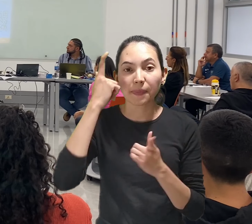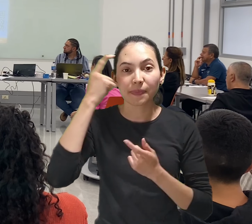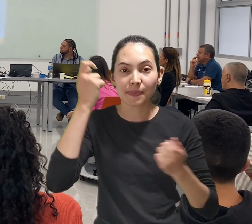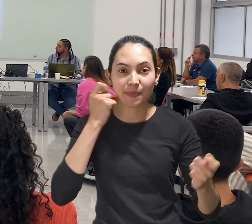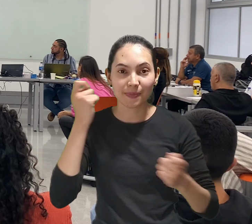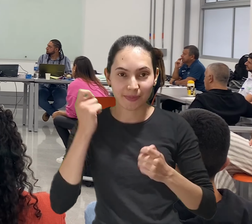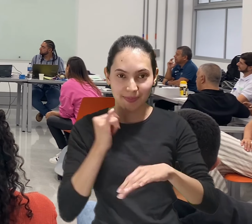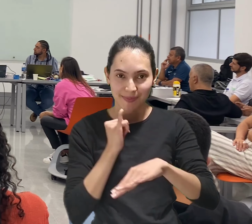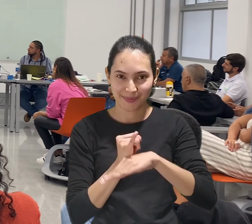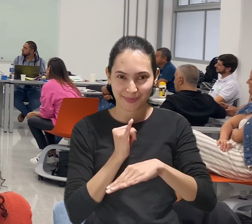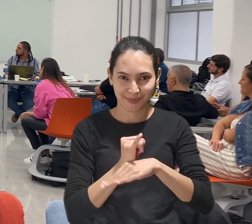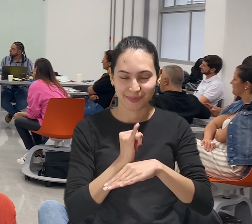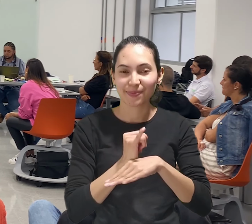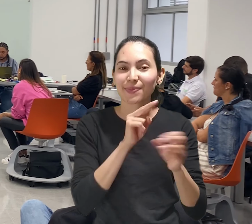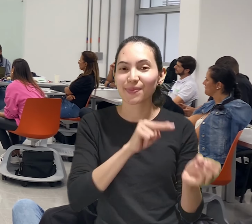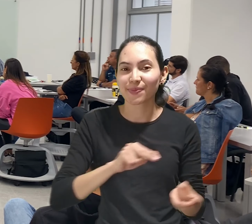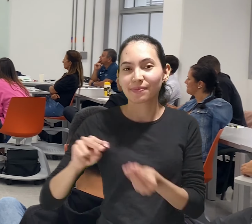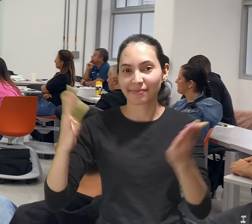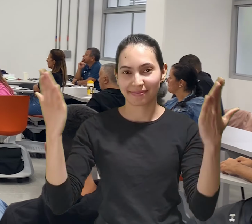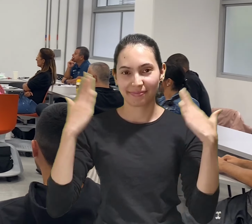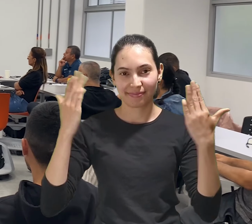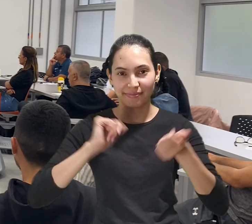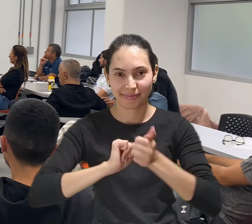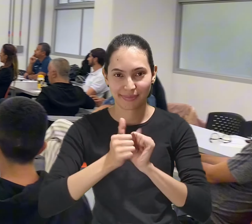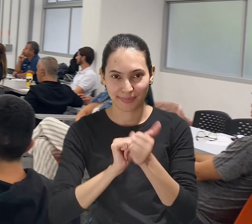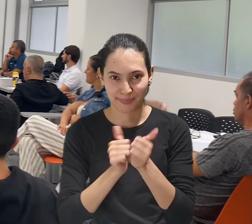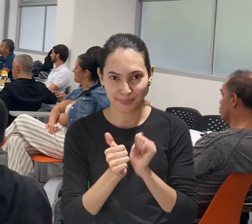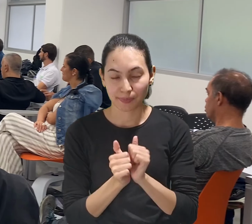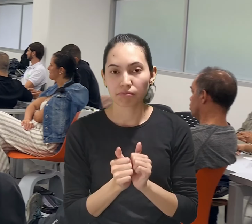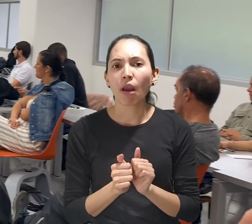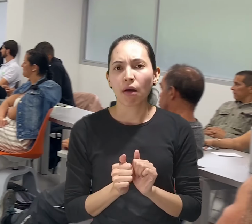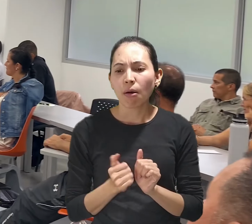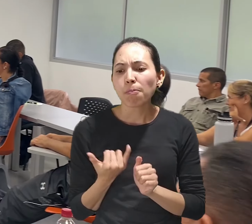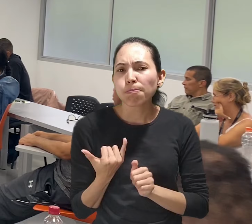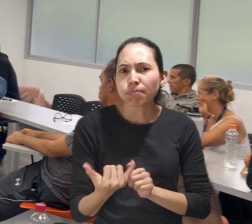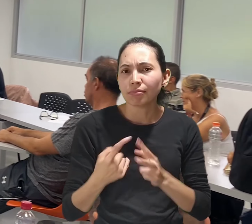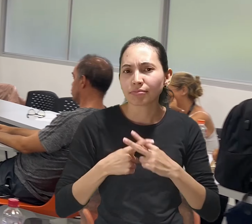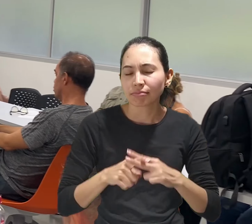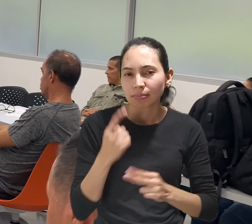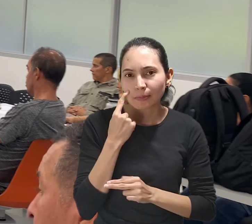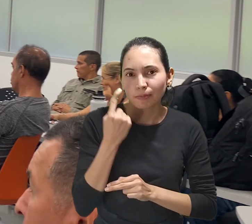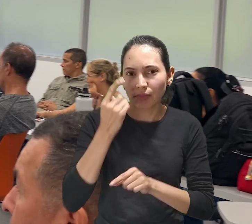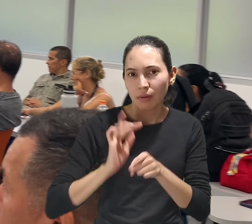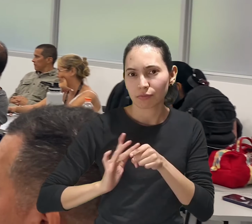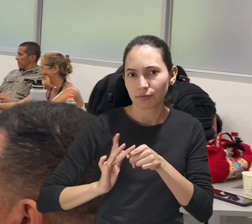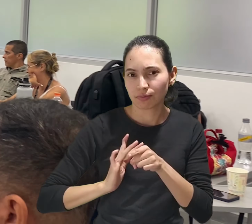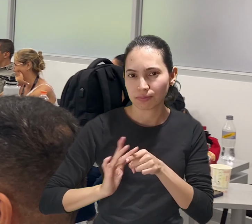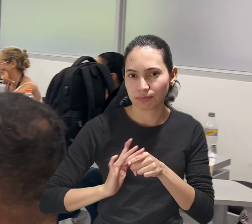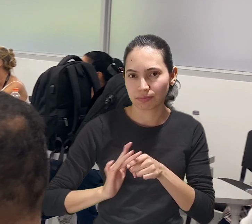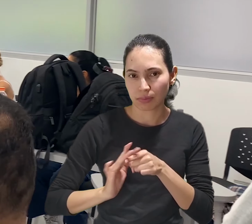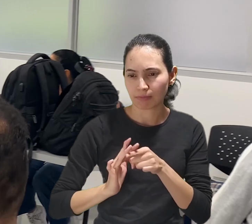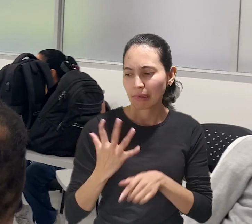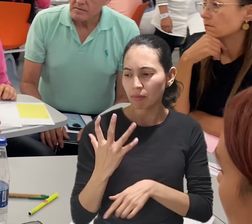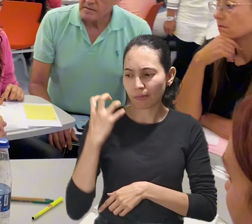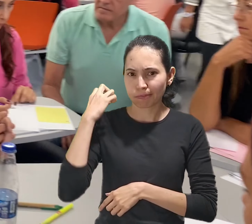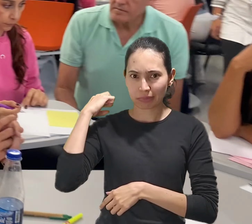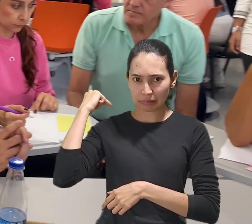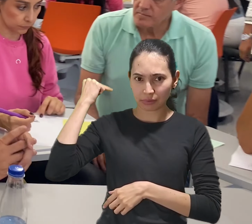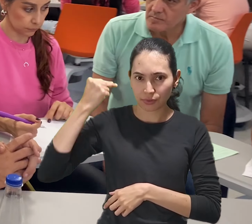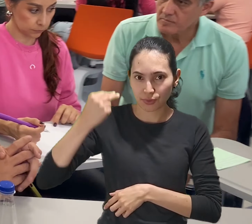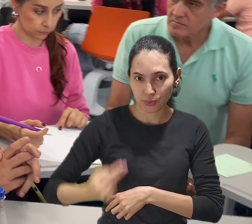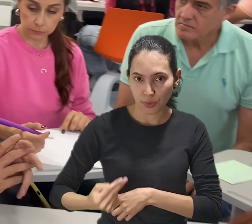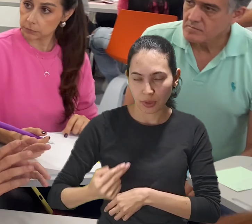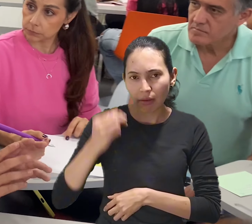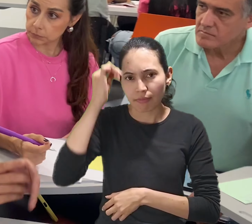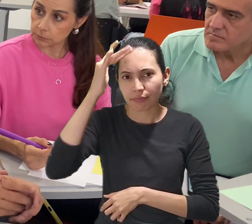En el desarrollo del plan estratégico del Instituto de Educación Física y Deporte, se realizó el primer taller sobre retrospectiva y aportes al